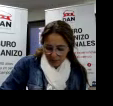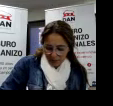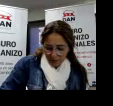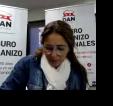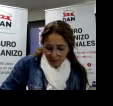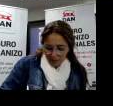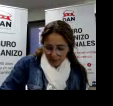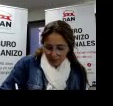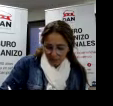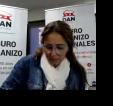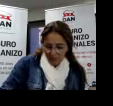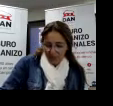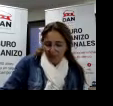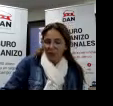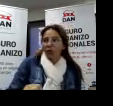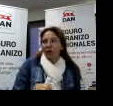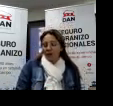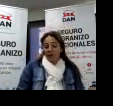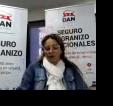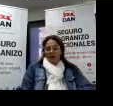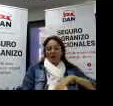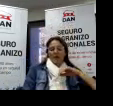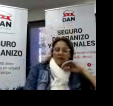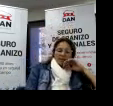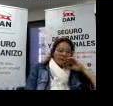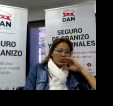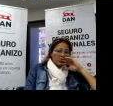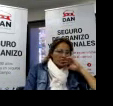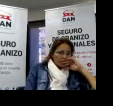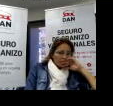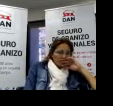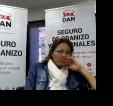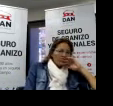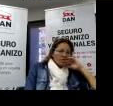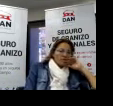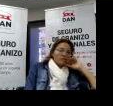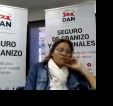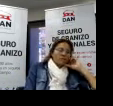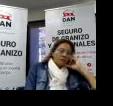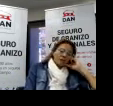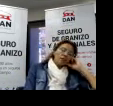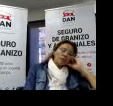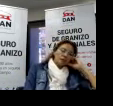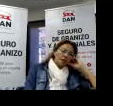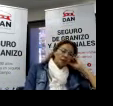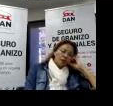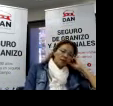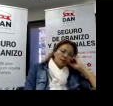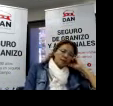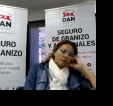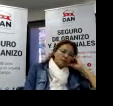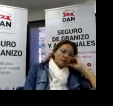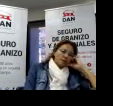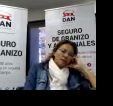Ríos y sur de Santa Fe. Sigue mostrando, fíjense que en el mes de enero se mostraba un poquito más recluido hacia Entre Ríos y Uruguay,